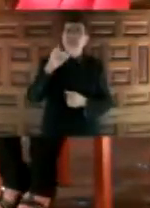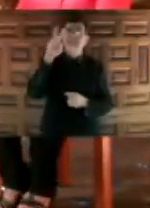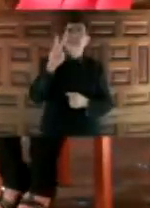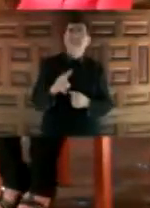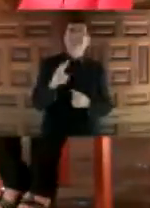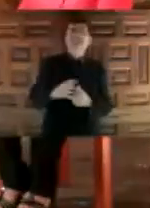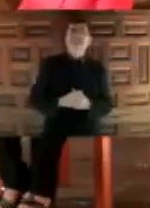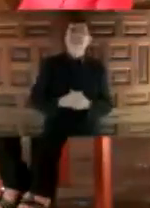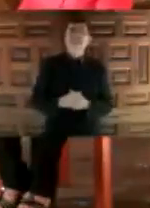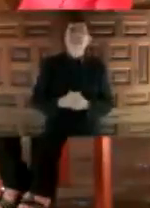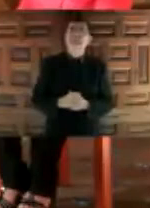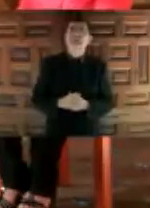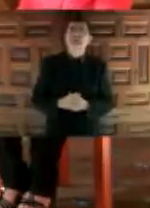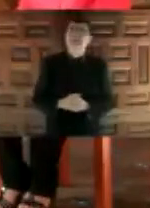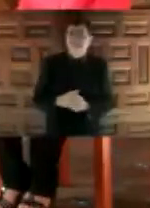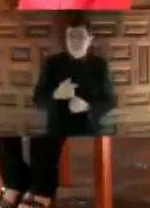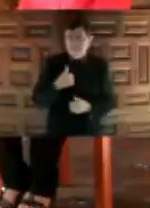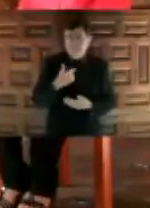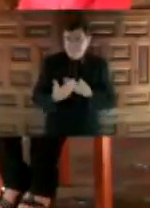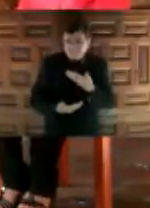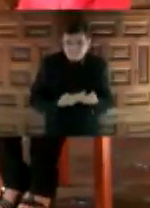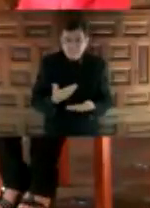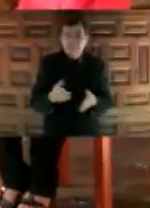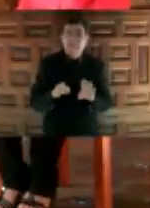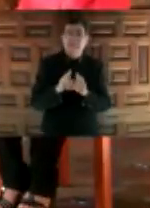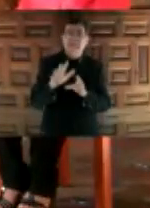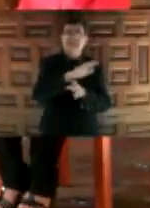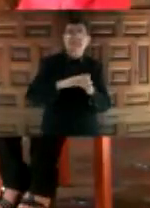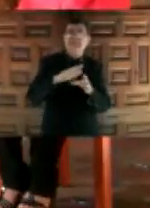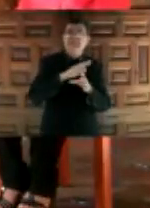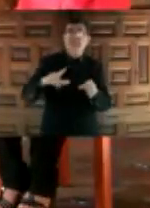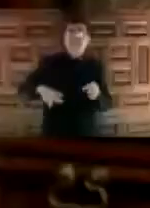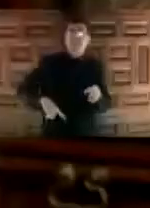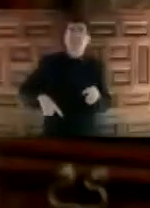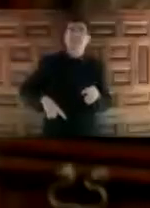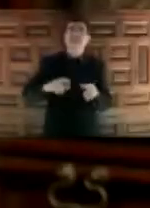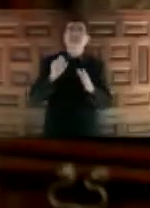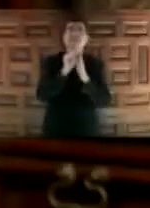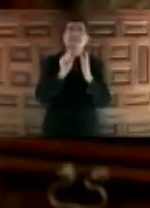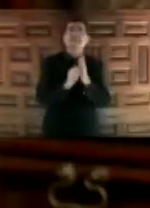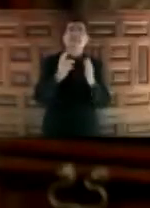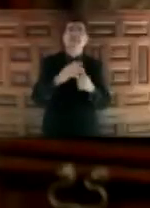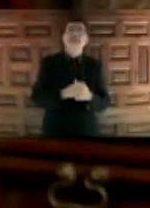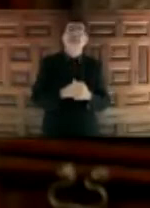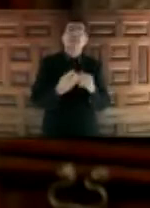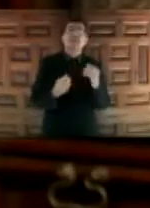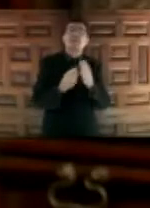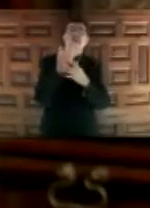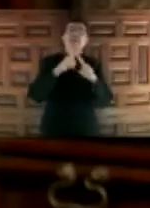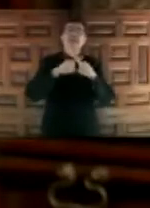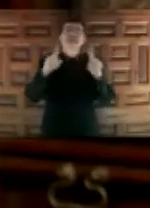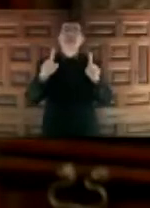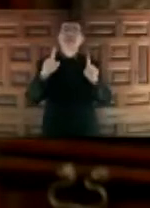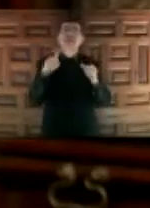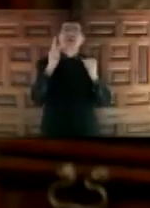Definitivamente esta nueva ley ofrece un esquema de gobernanza, de coordinación sistémica nuevo, diferente,